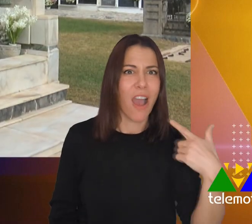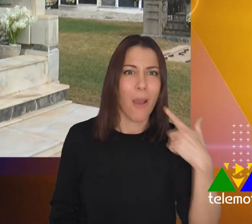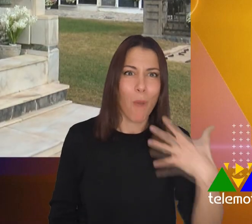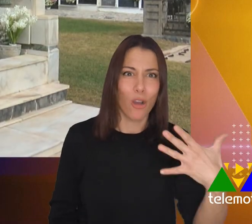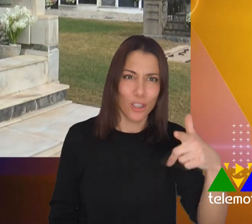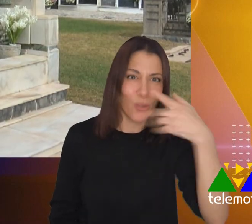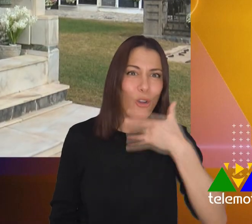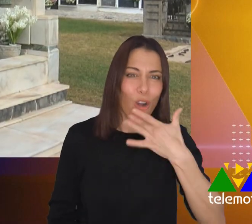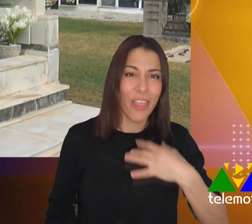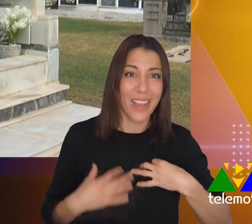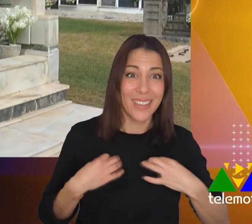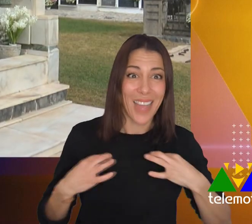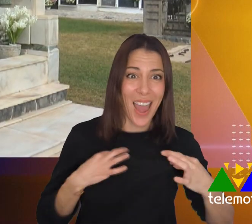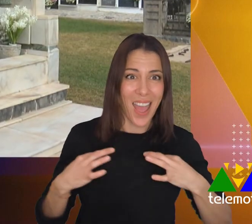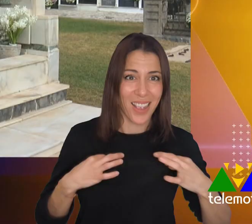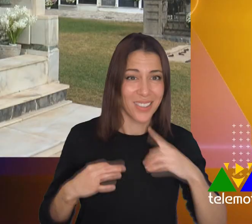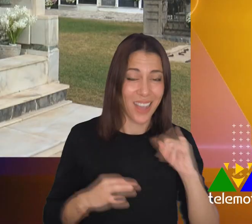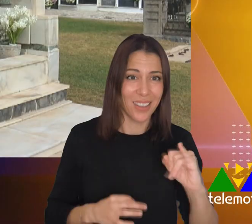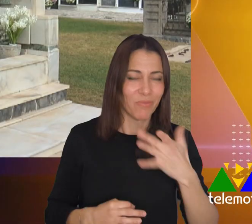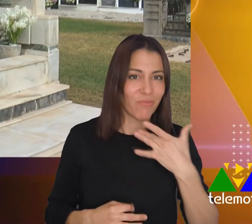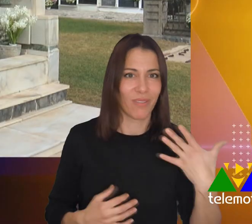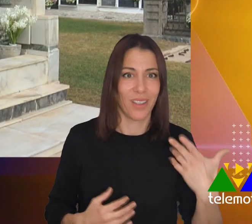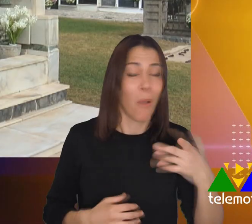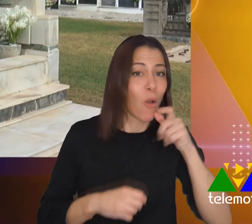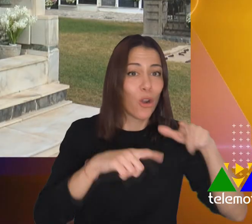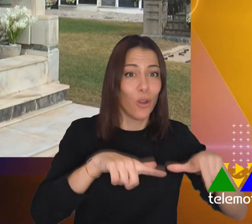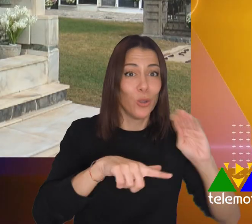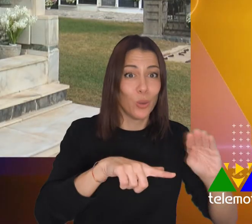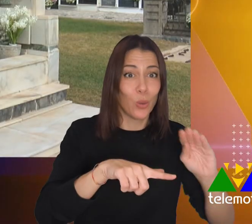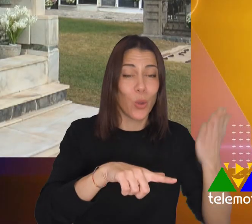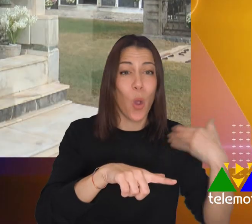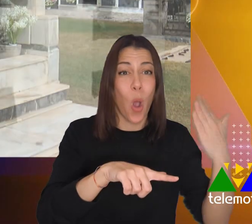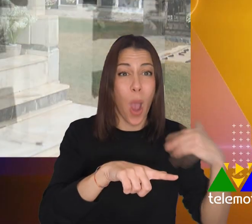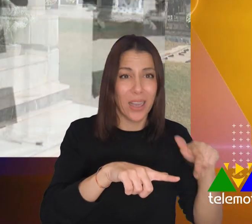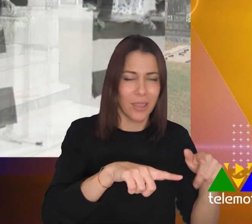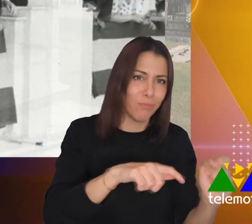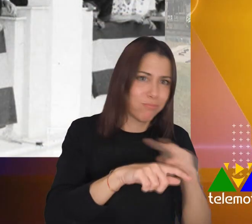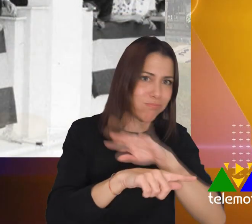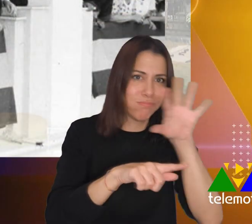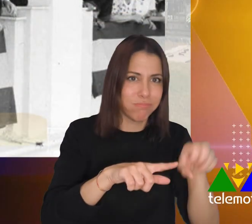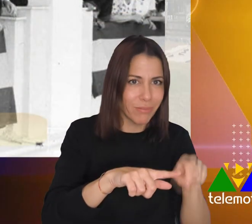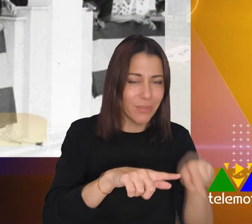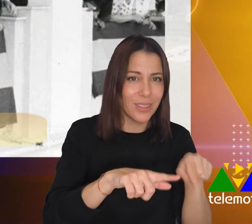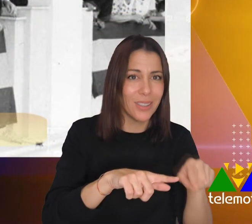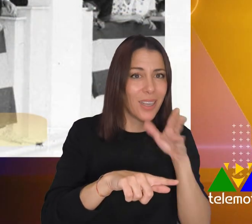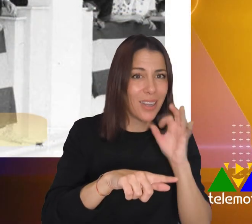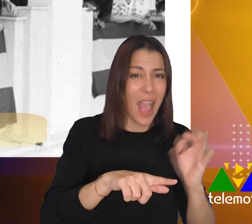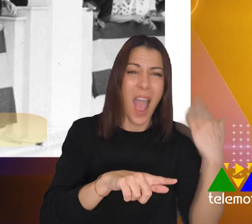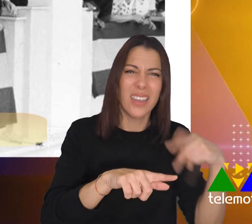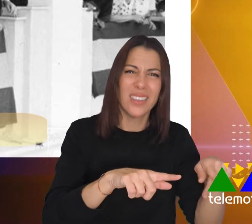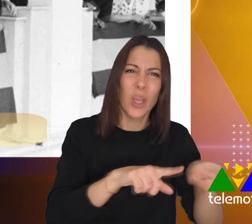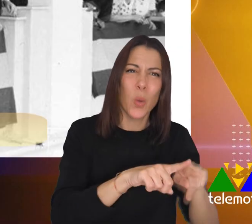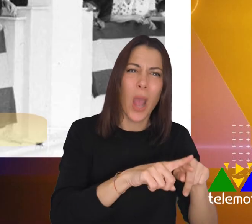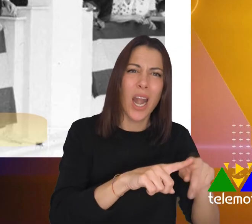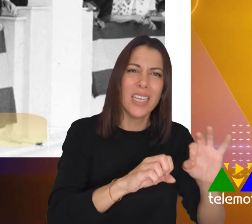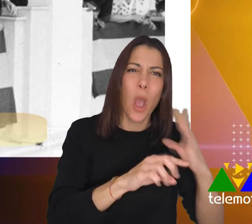famosa fábrica de los telares, ¿no? Eran las naves de la fundición de Burgos y Kirkpatrick, que tenían una fundición de plomos